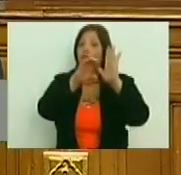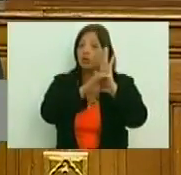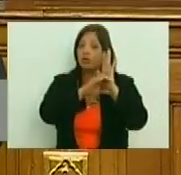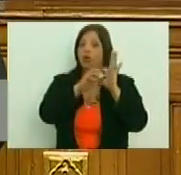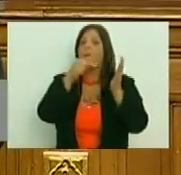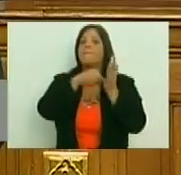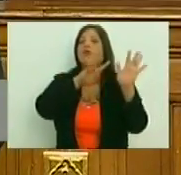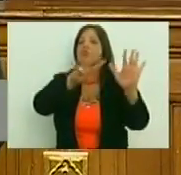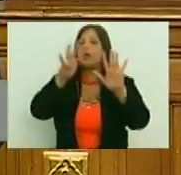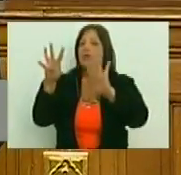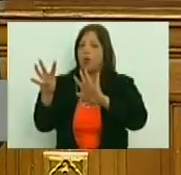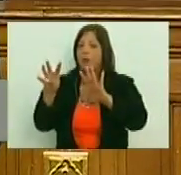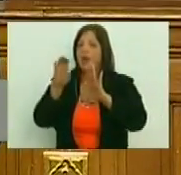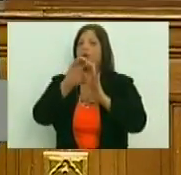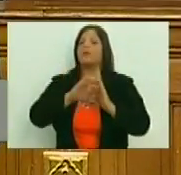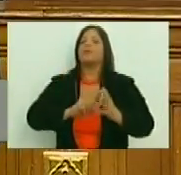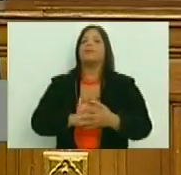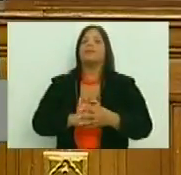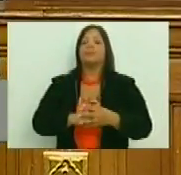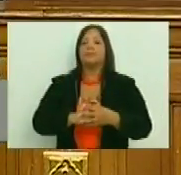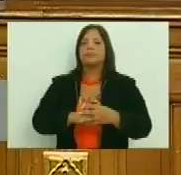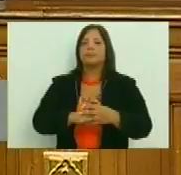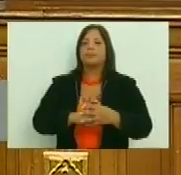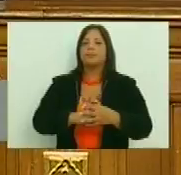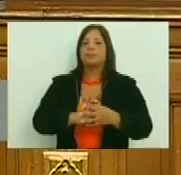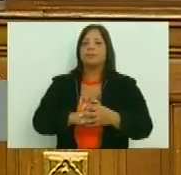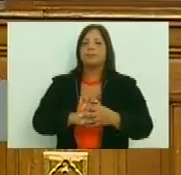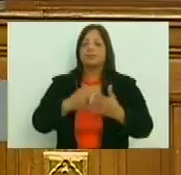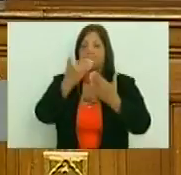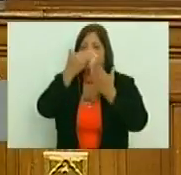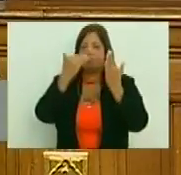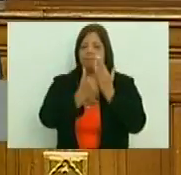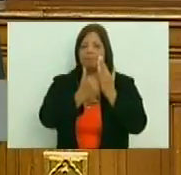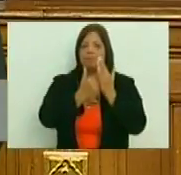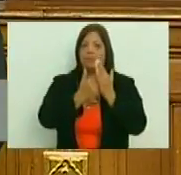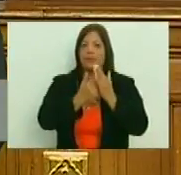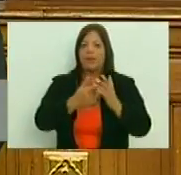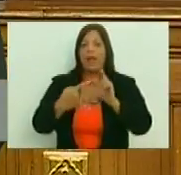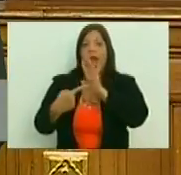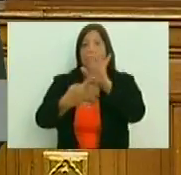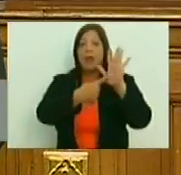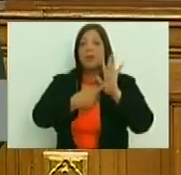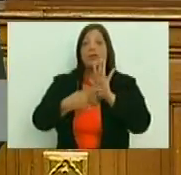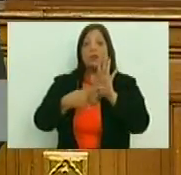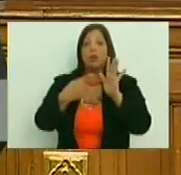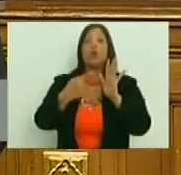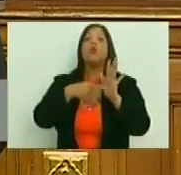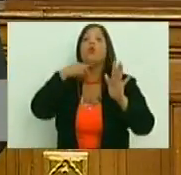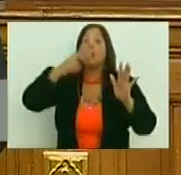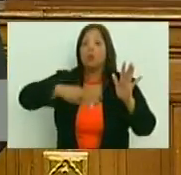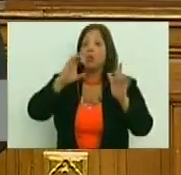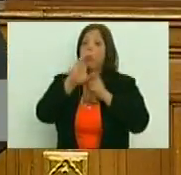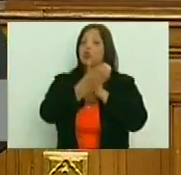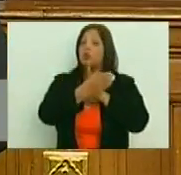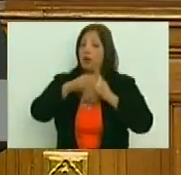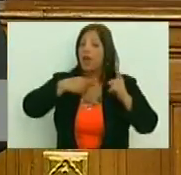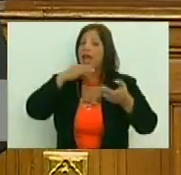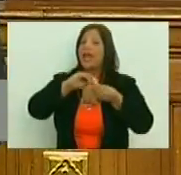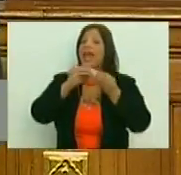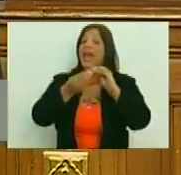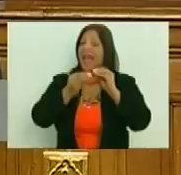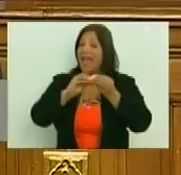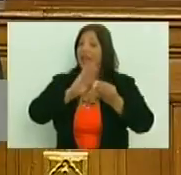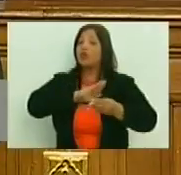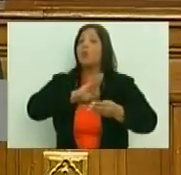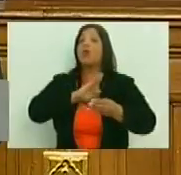de la República Bolivariana de Venezuela, considerando que la expresión cultural es un hecho inmanente